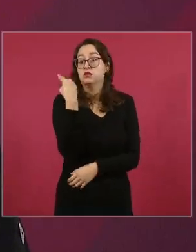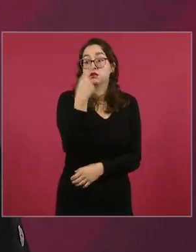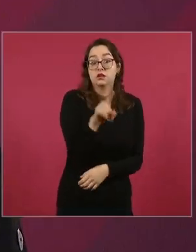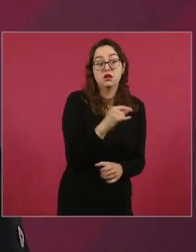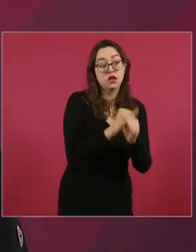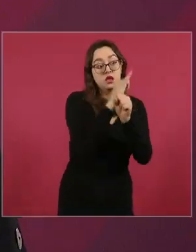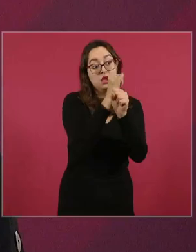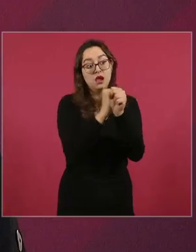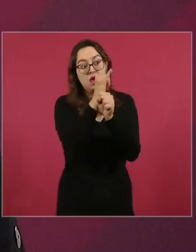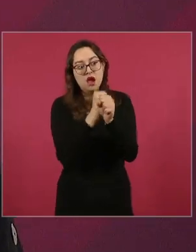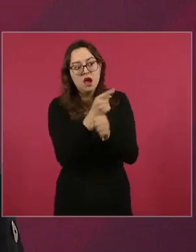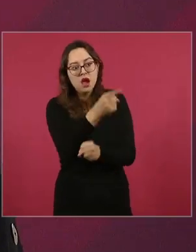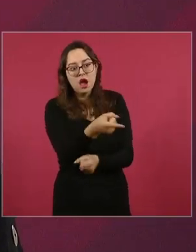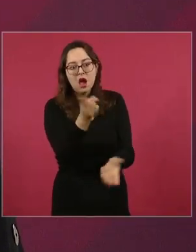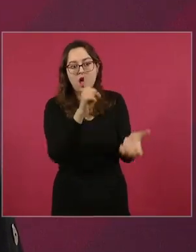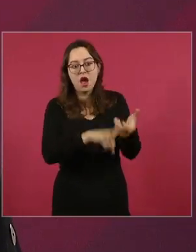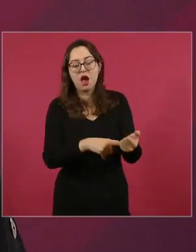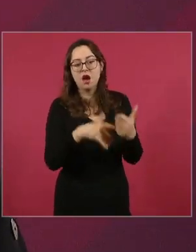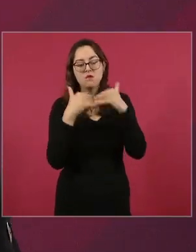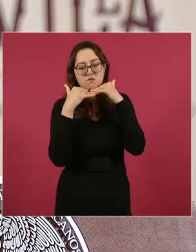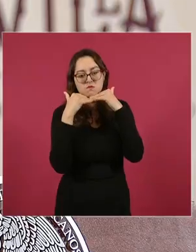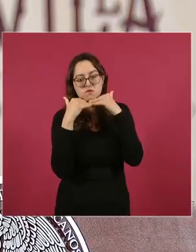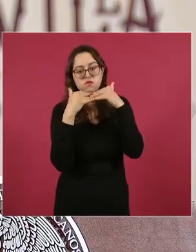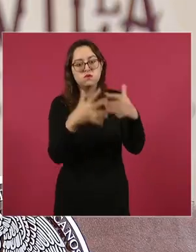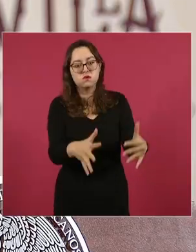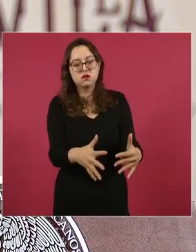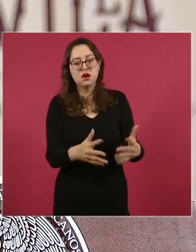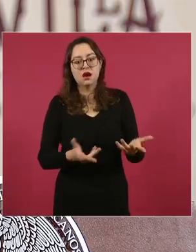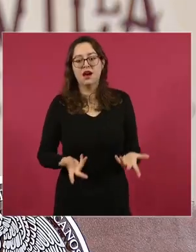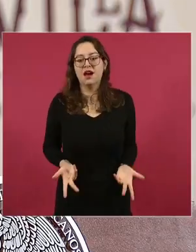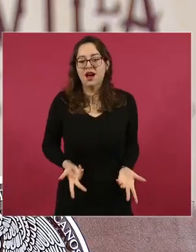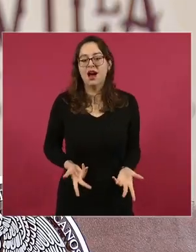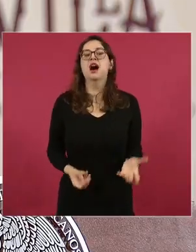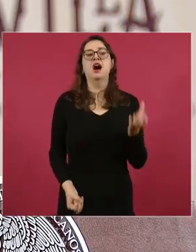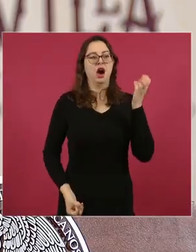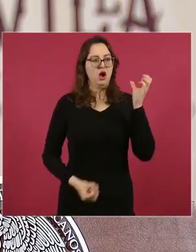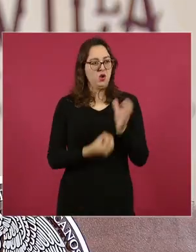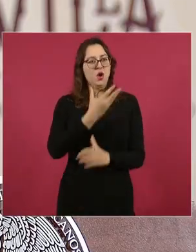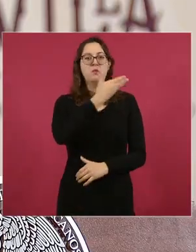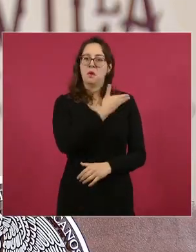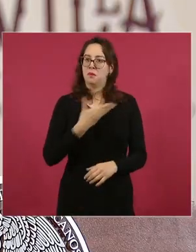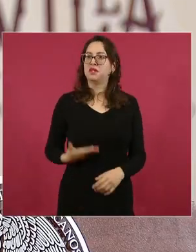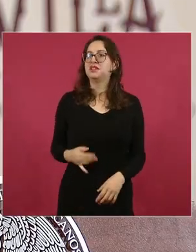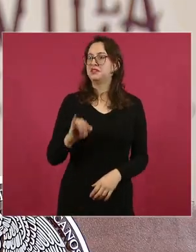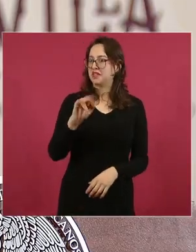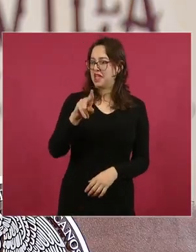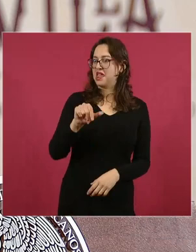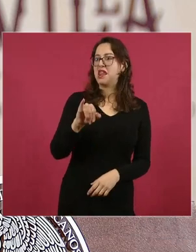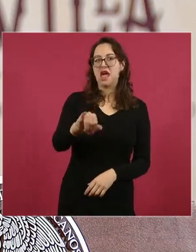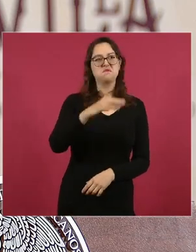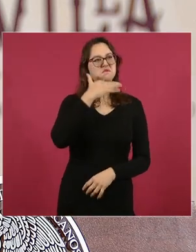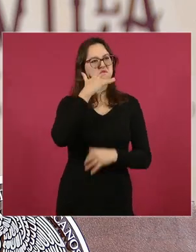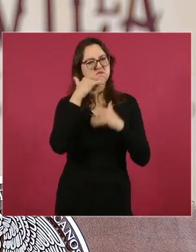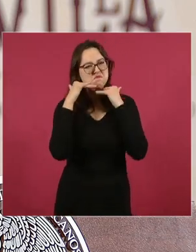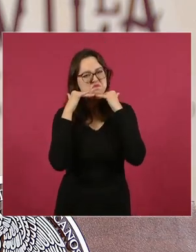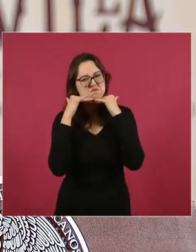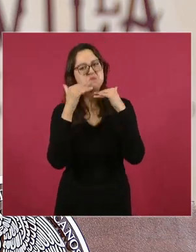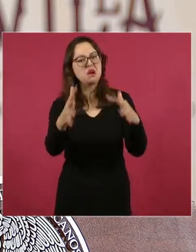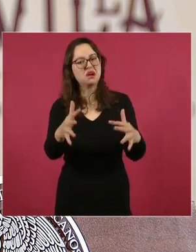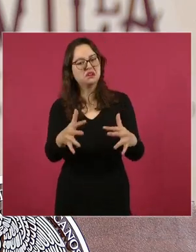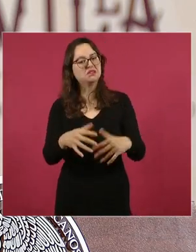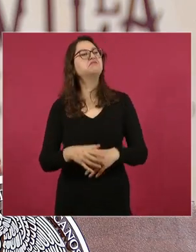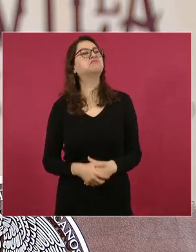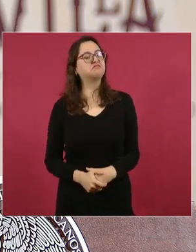de aclaración. Así nada más esa. Este es el nuevo nombramiento del presidente del INAI. En su récord